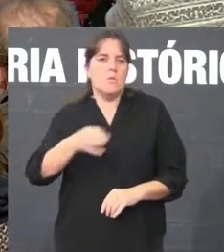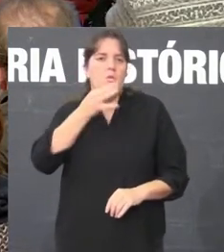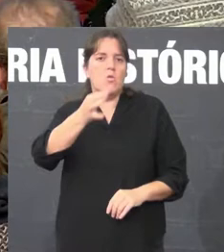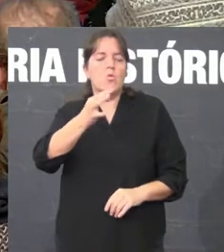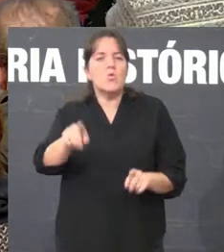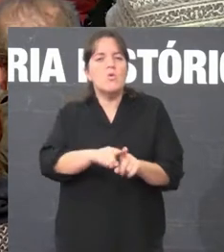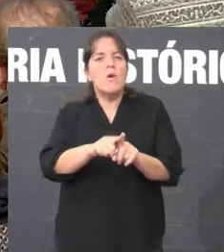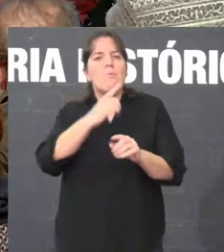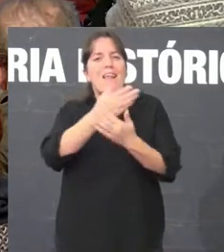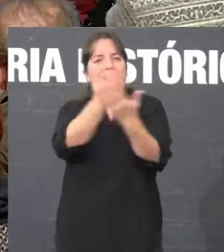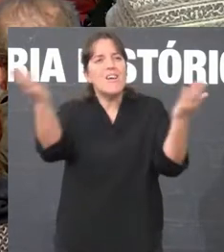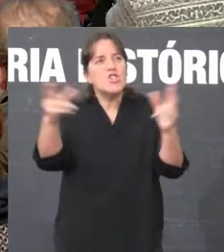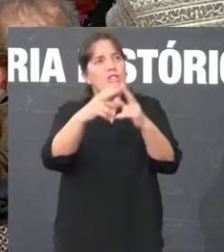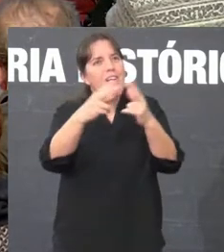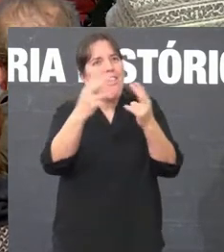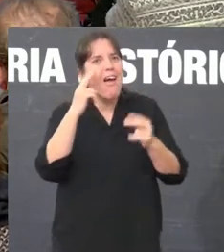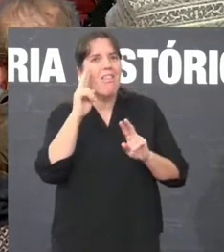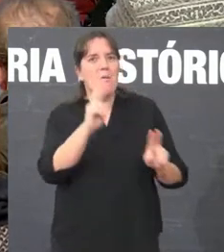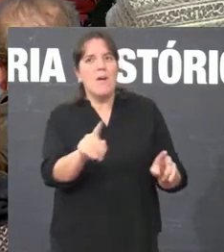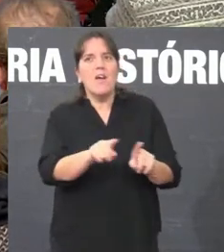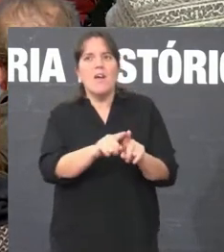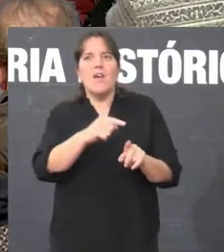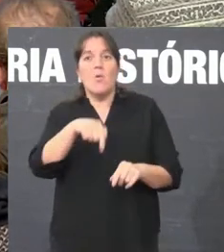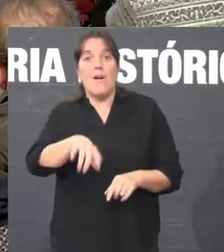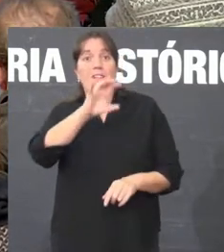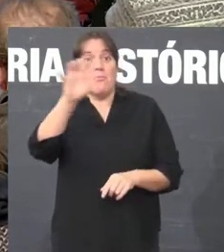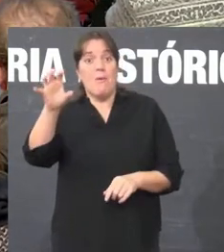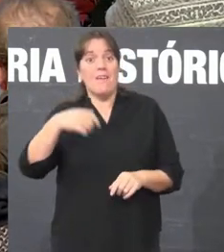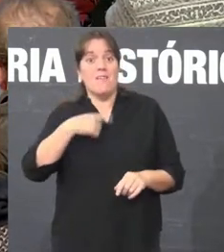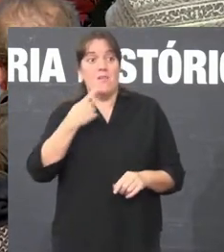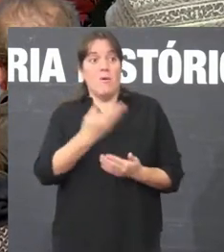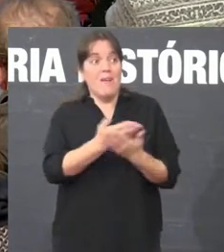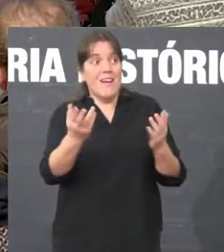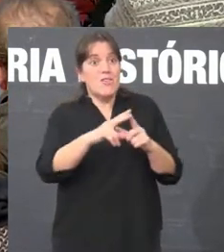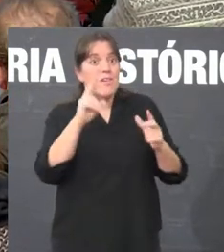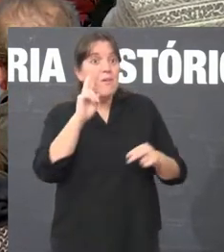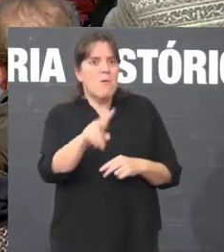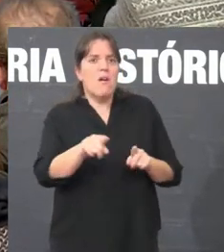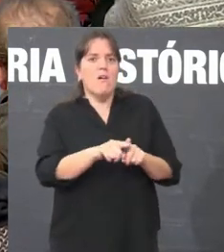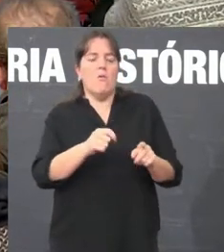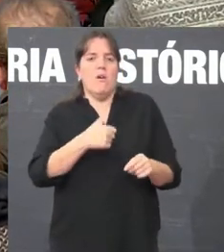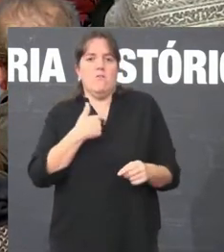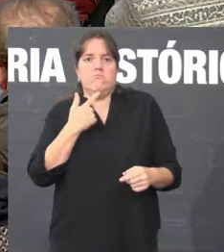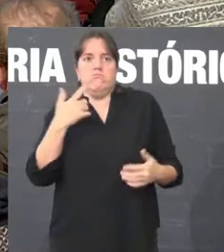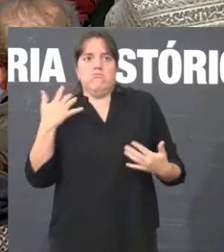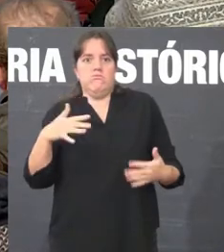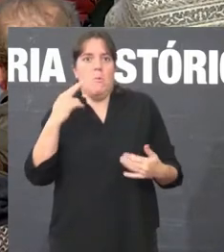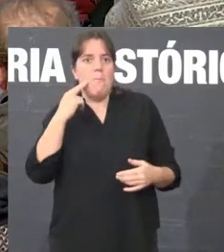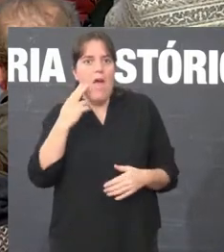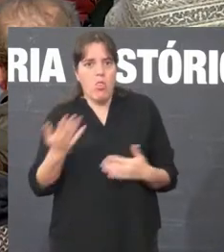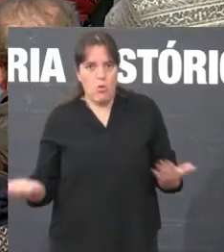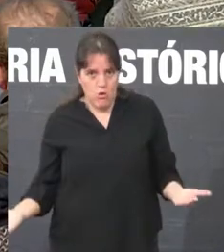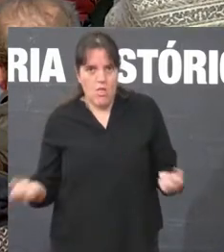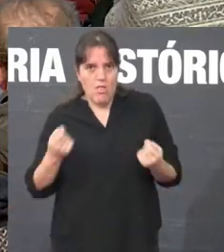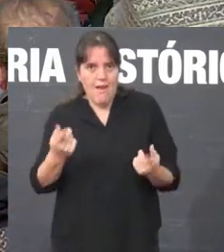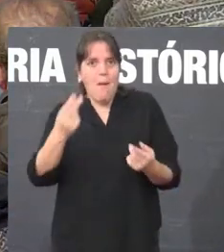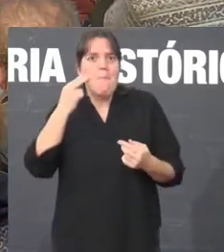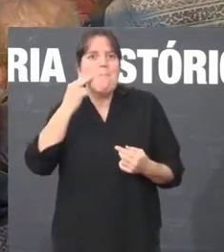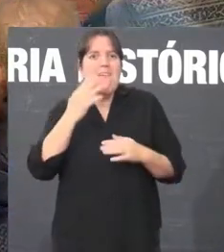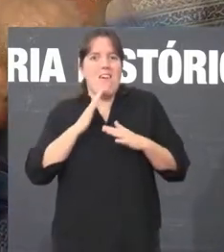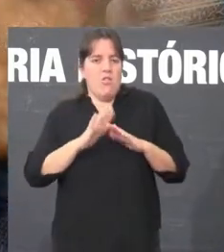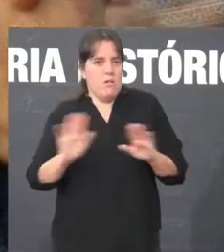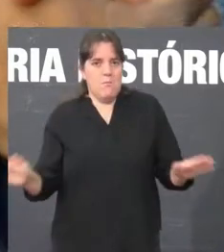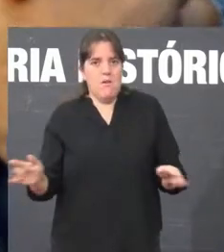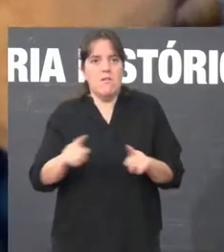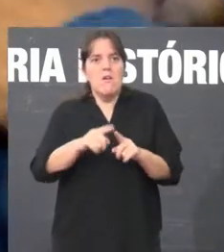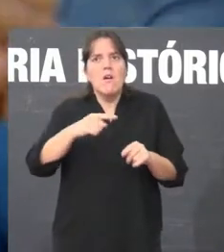nosos respectivos países, no noso caso a galega, nos atemorice. É dicir, que teñan medo do que somos